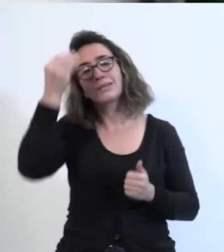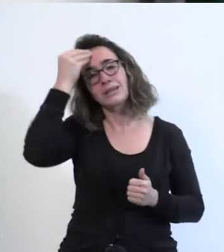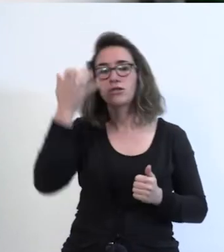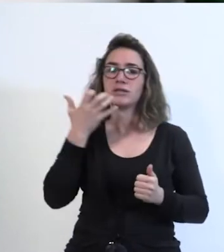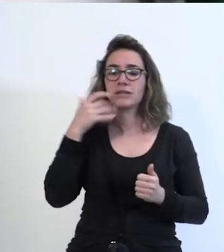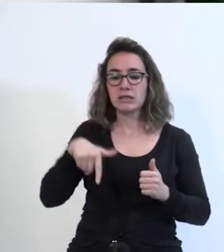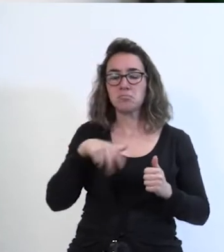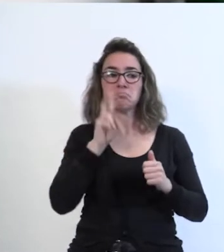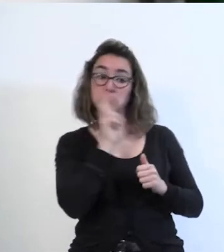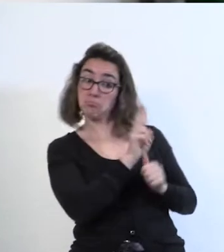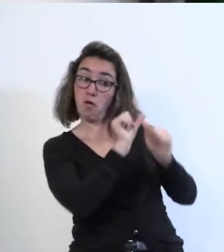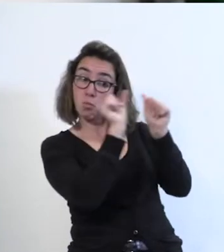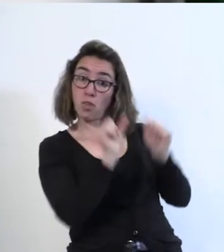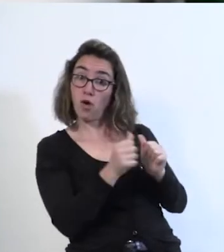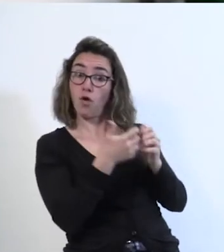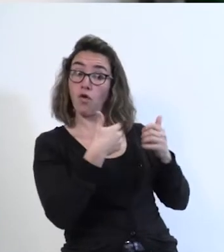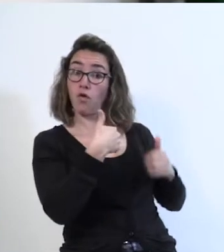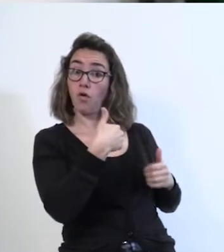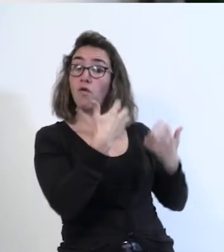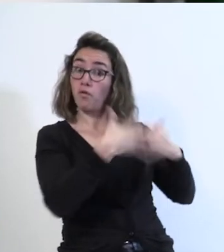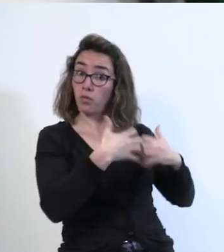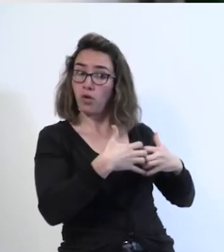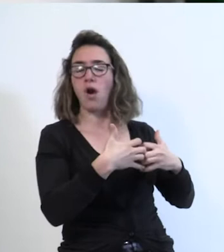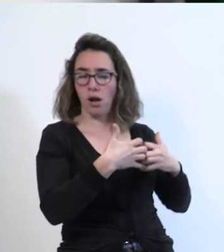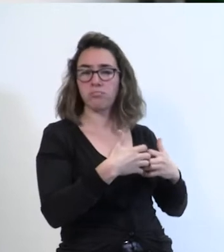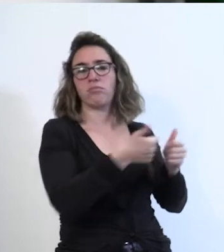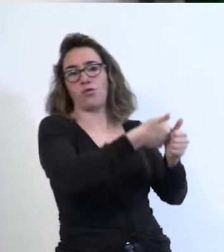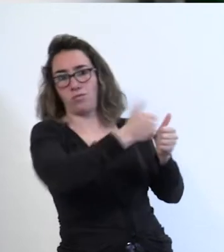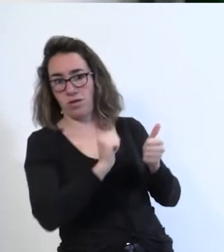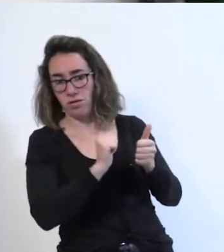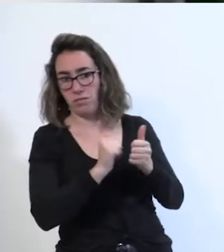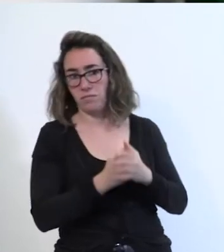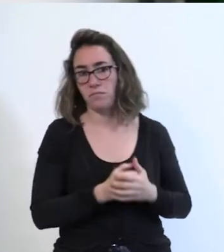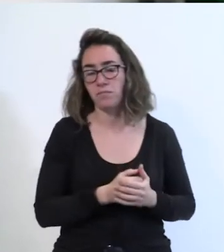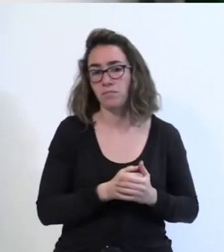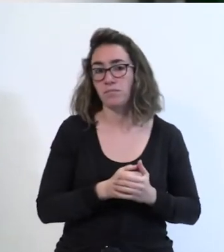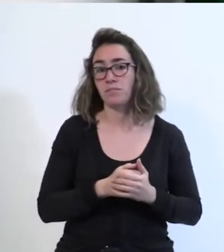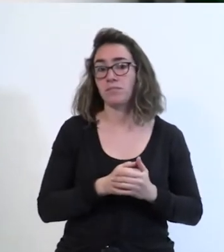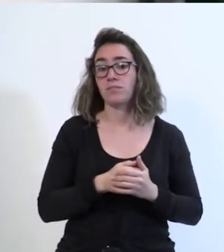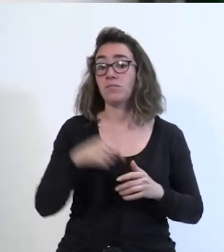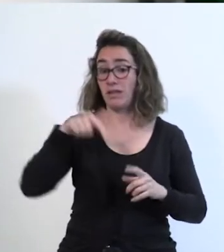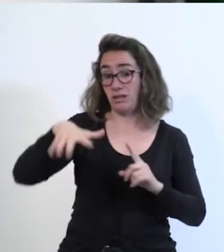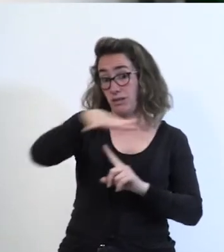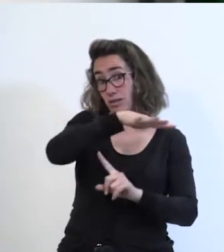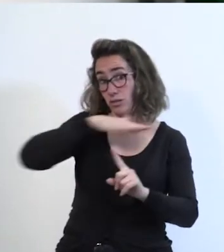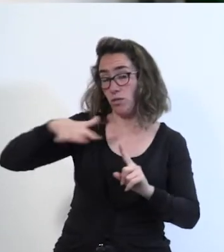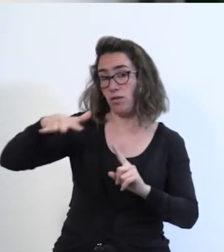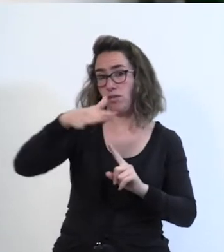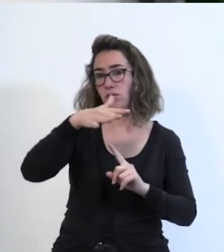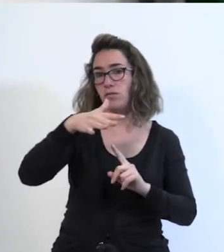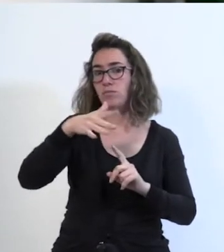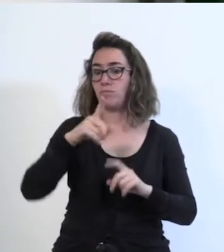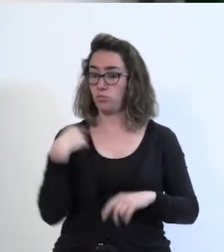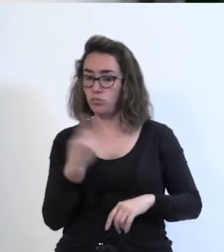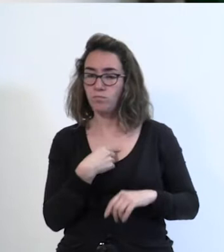que quieren decir funciona. Y en este marco, bueno, hemos buscado